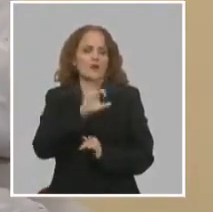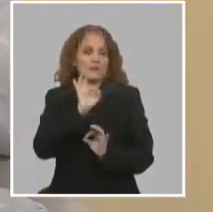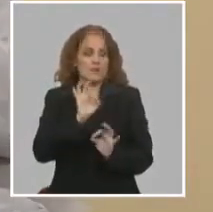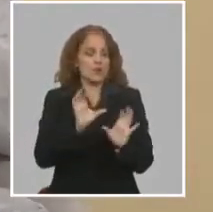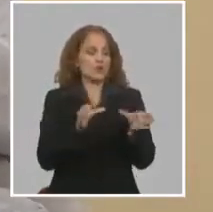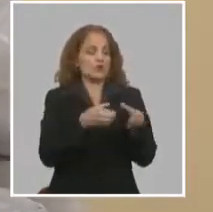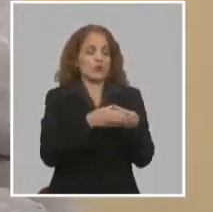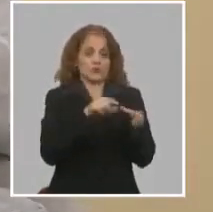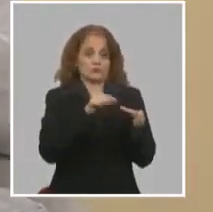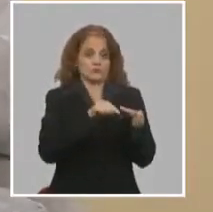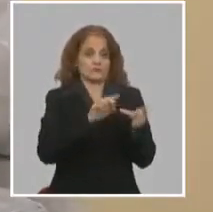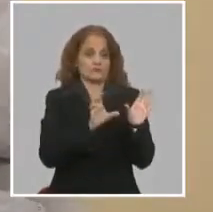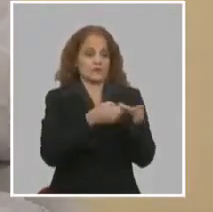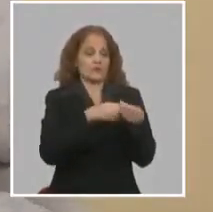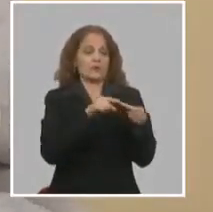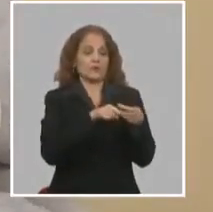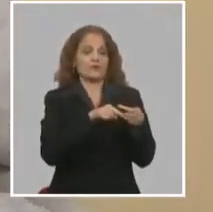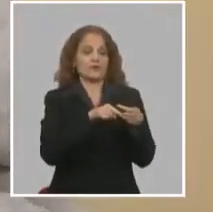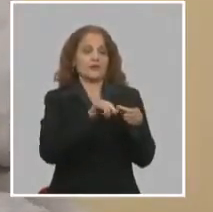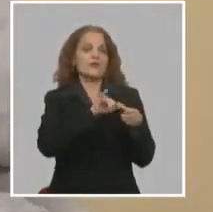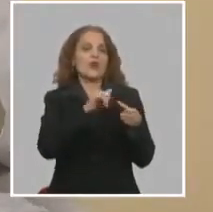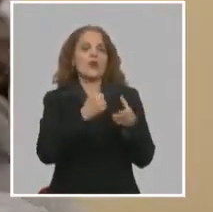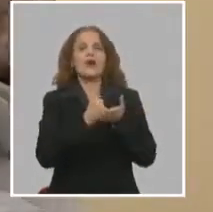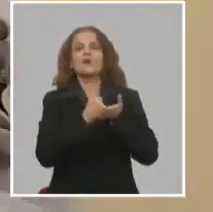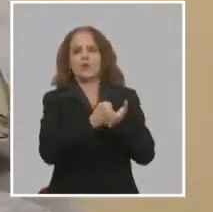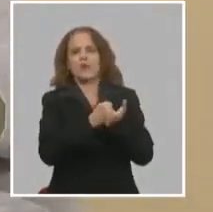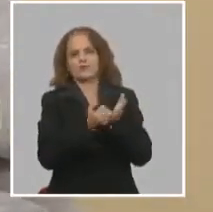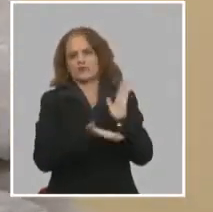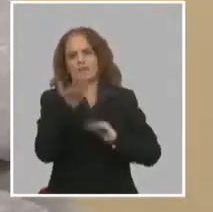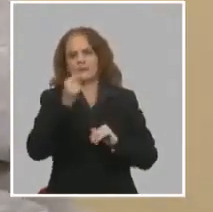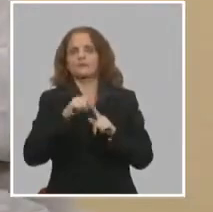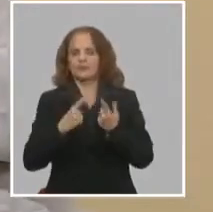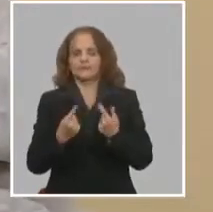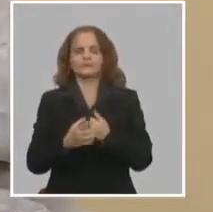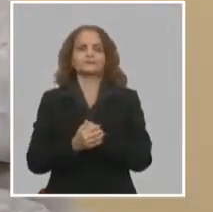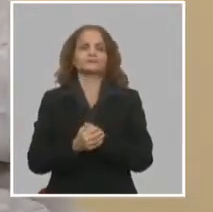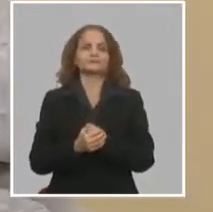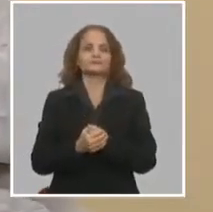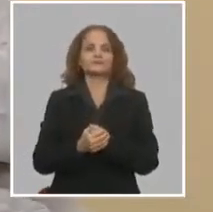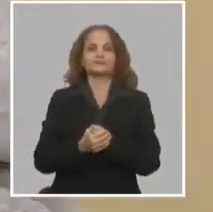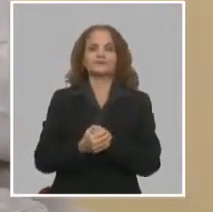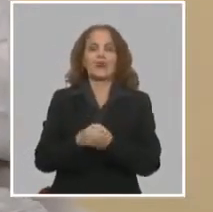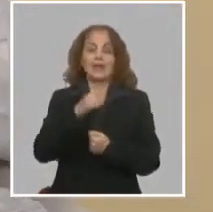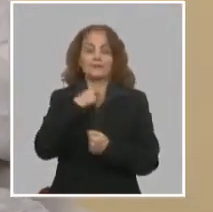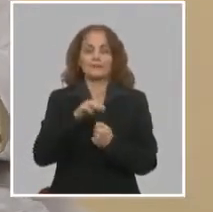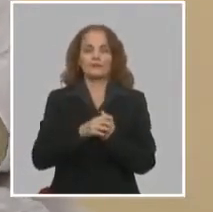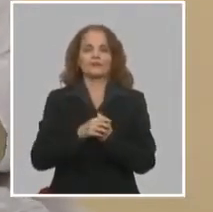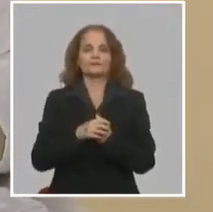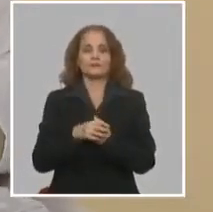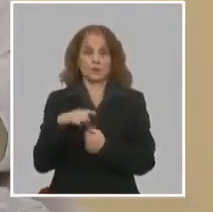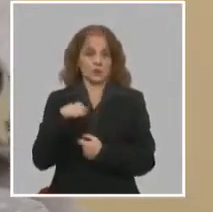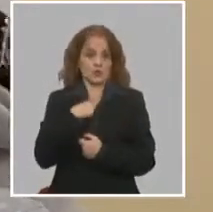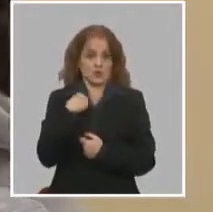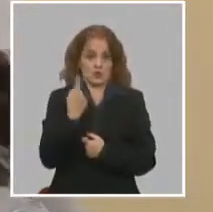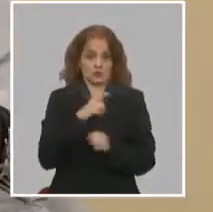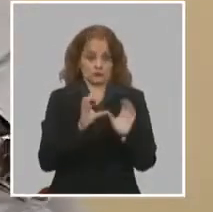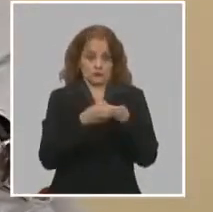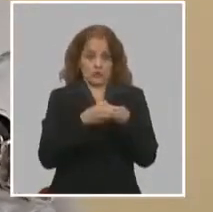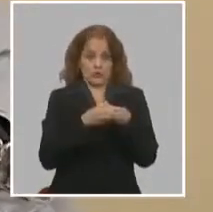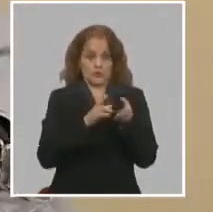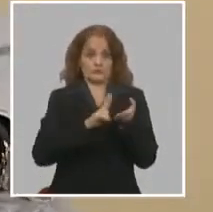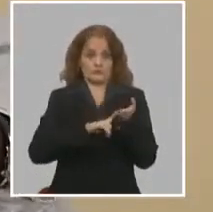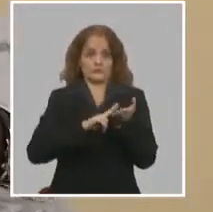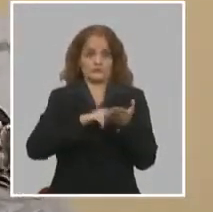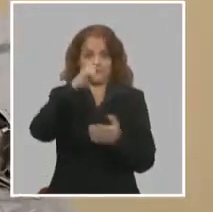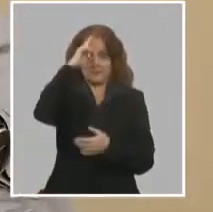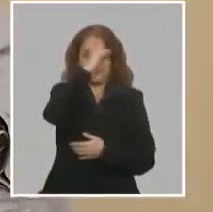nosotros, yo creo que se puede decir que ayudamos a salvar. ¿Por qué? Porque cuando nosotros llegamos, y lo hemos explicado anteriormente,